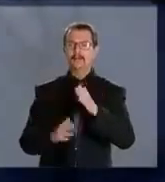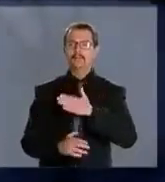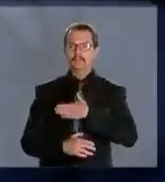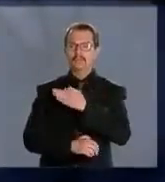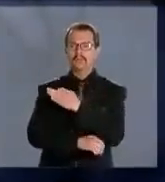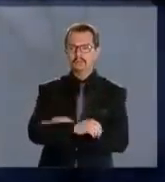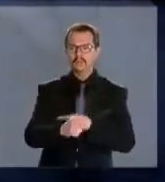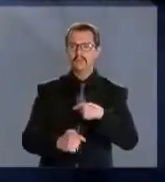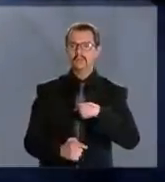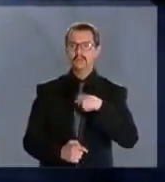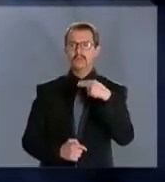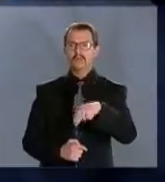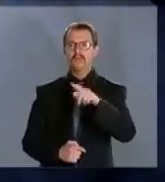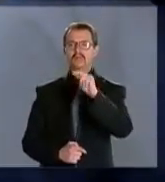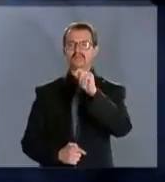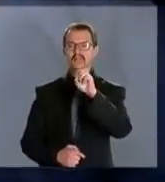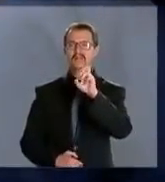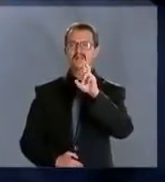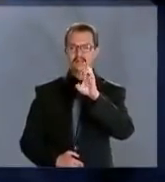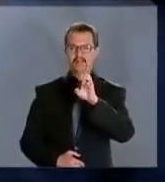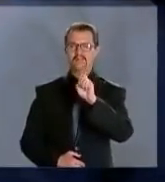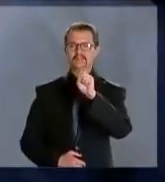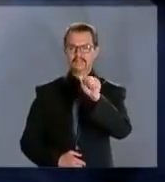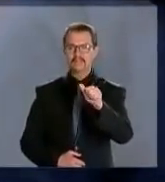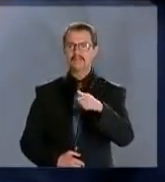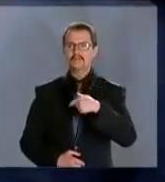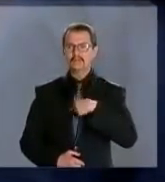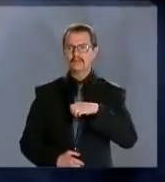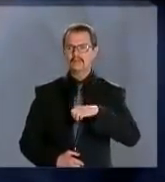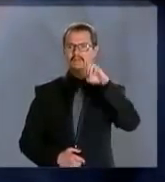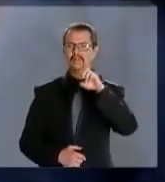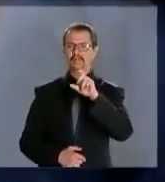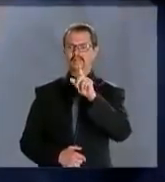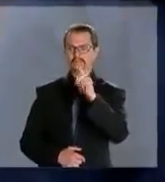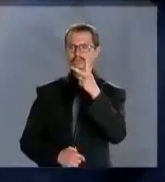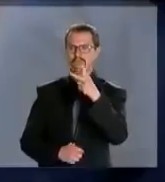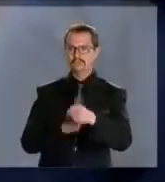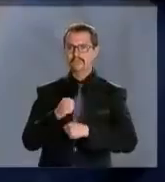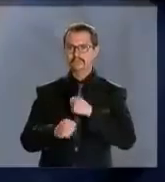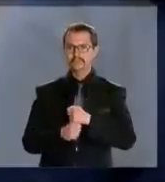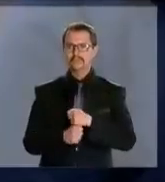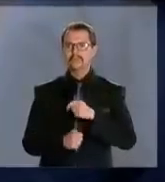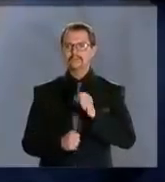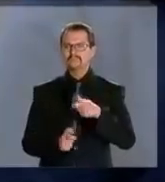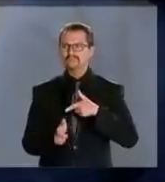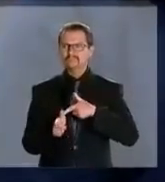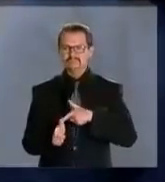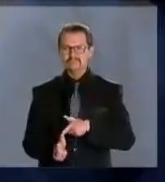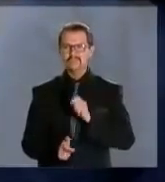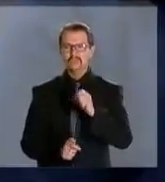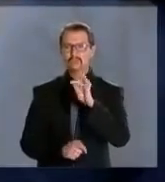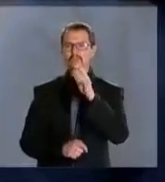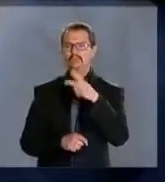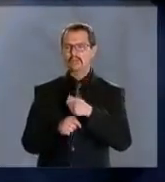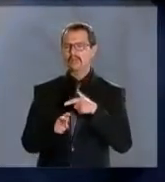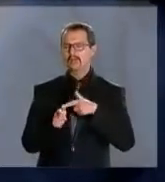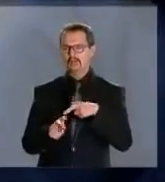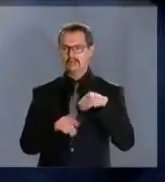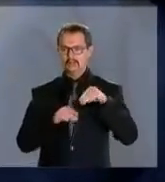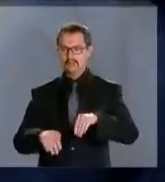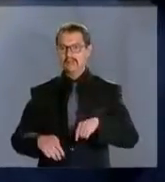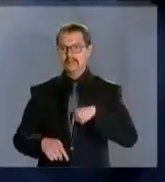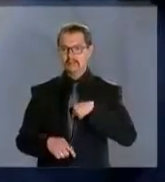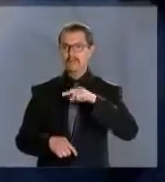reynaga tengo 72 años tengo 40 años radicando aquí en tijuana actualmente tengo 30 años